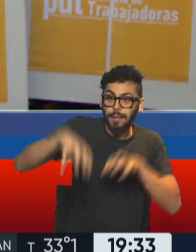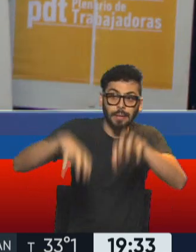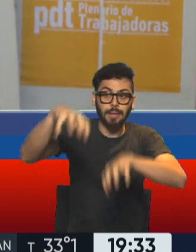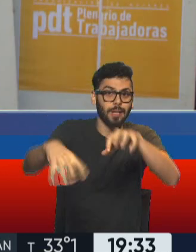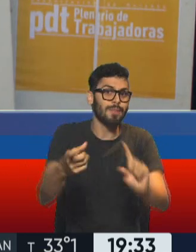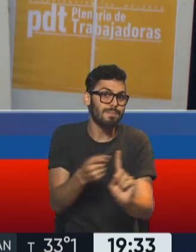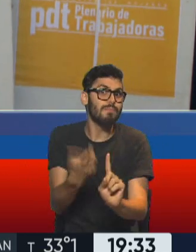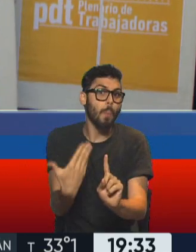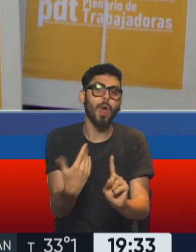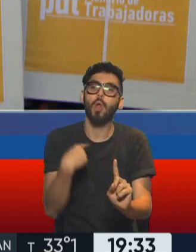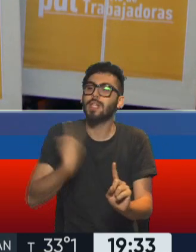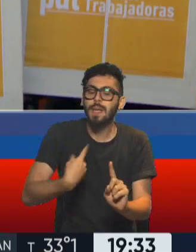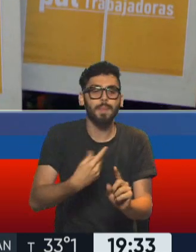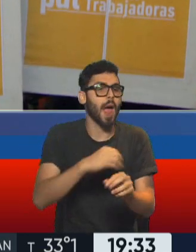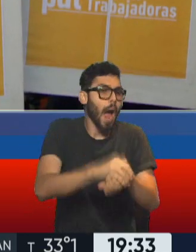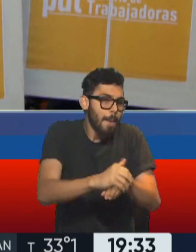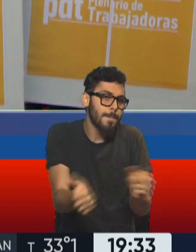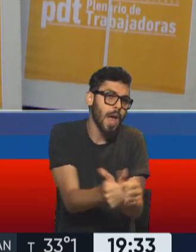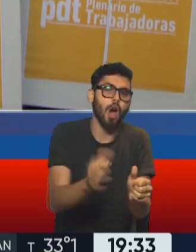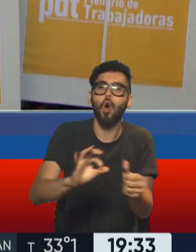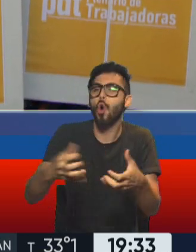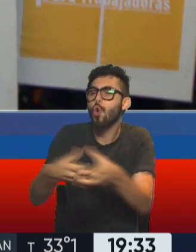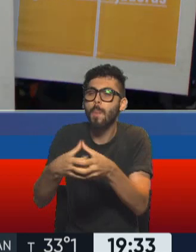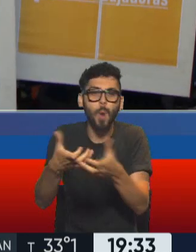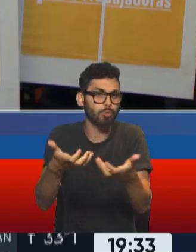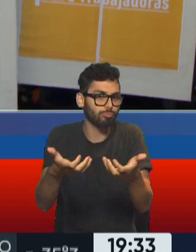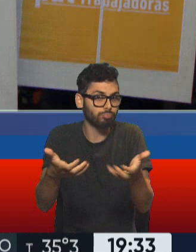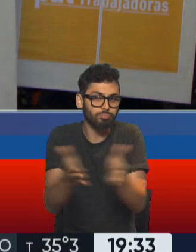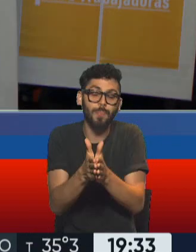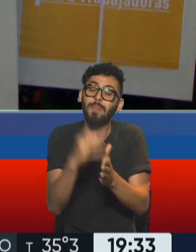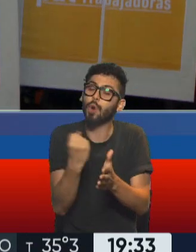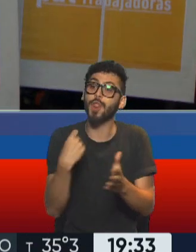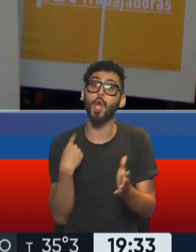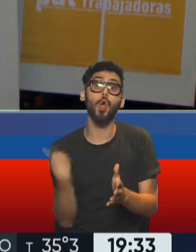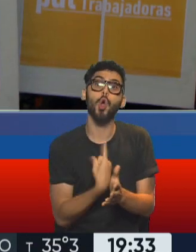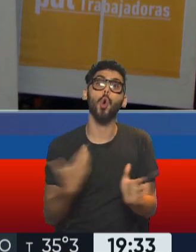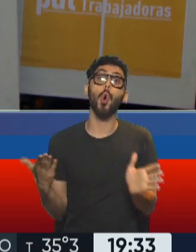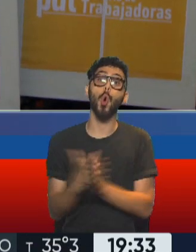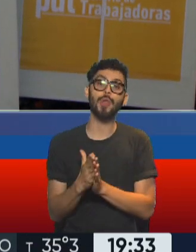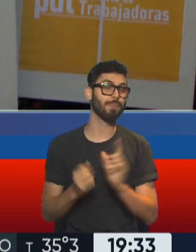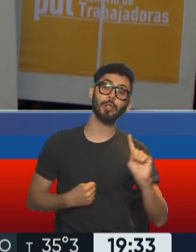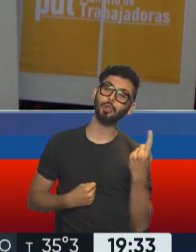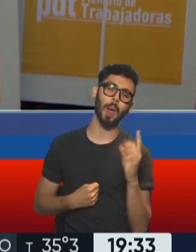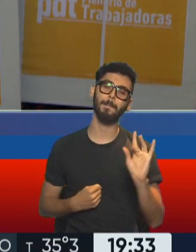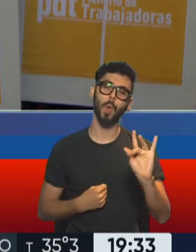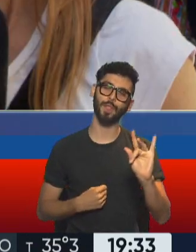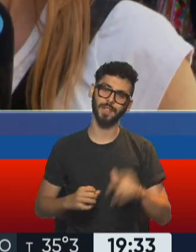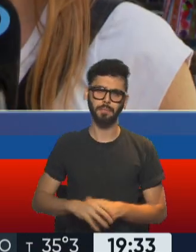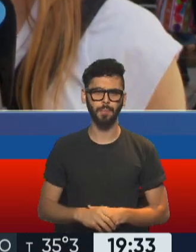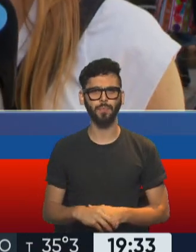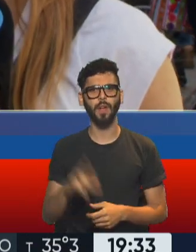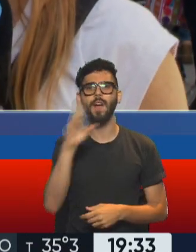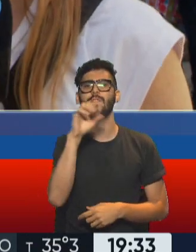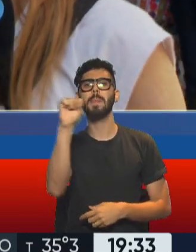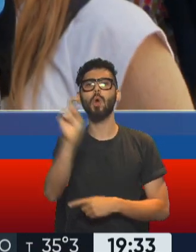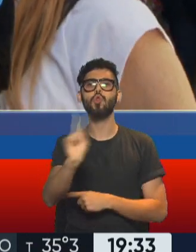de amigas, de grupos, de eso, juntas, porque sola es muy difícil. Que el feminismo no es algo extremo, porque